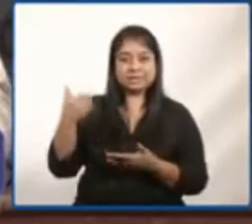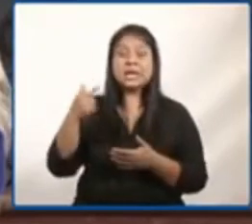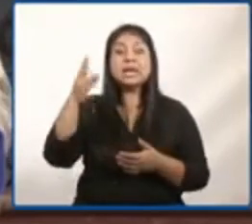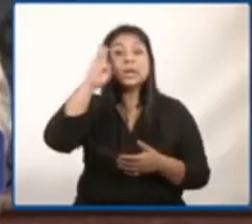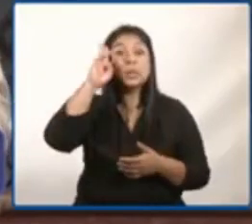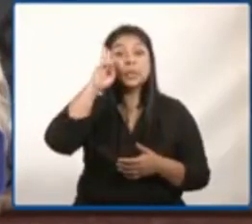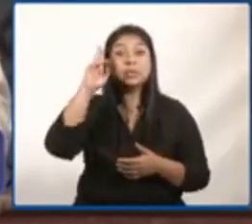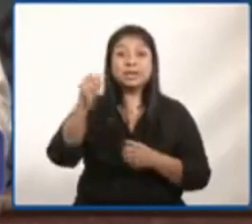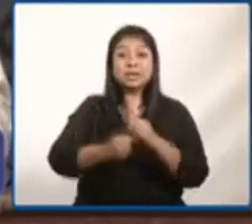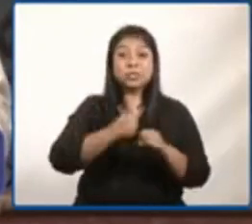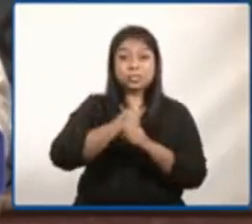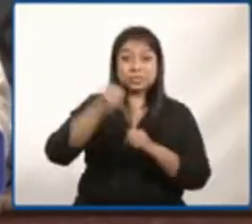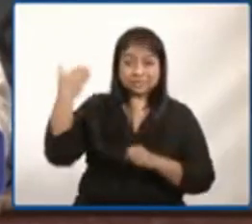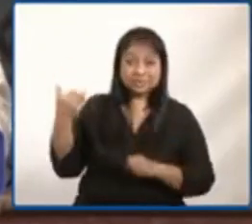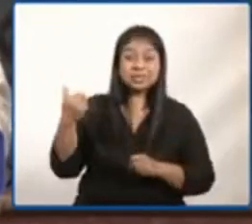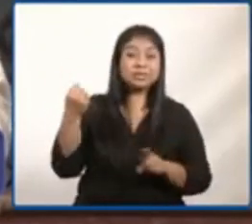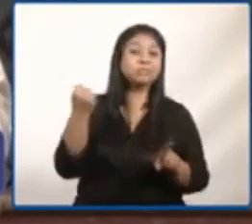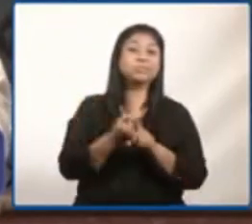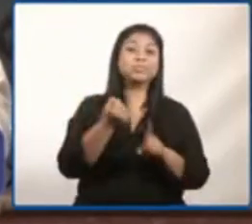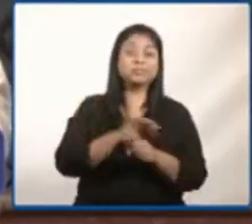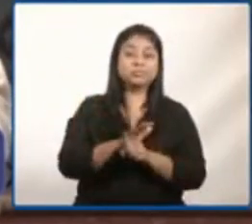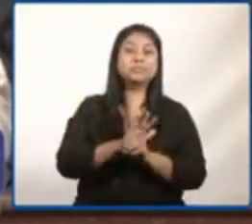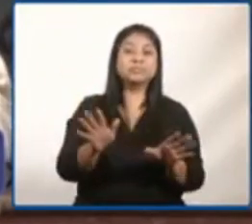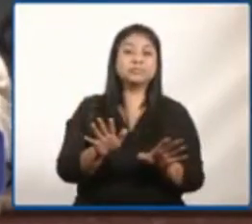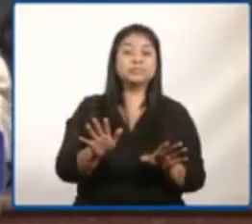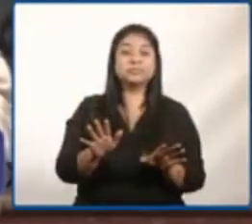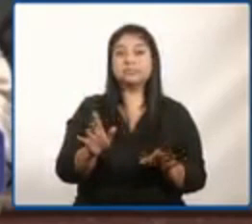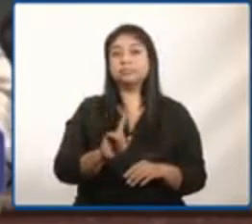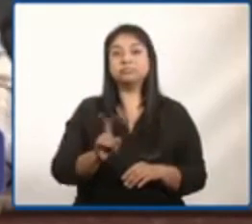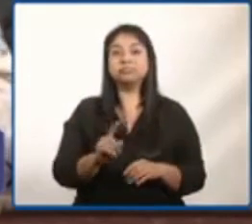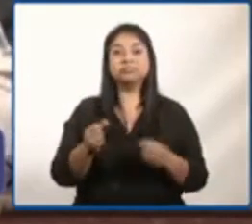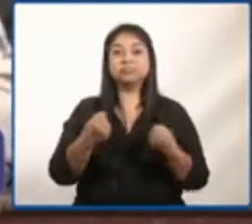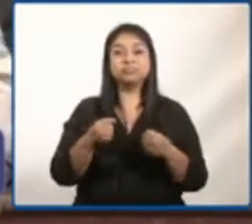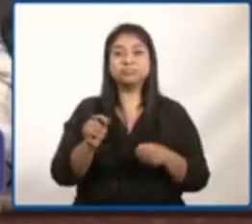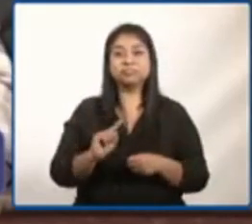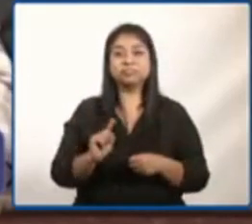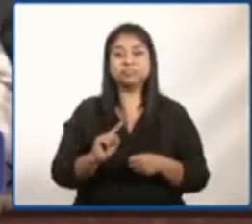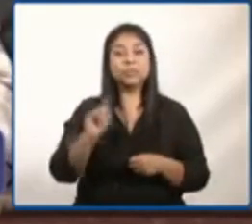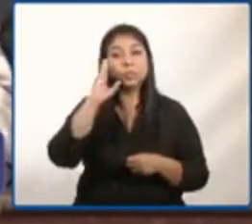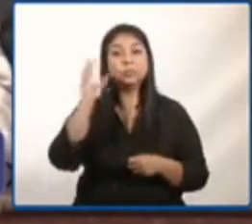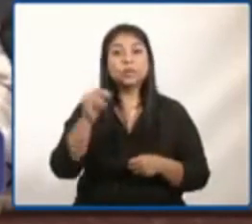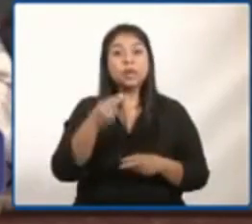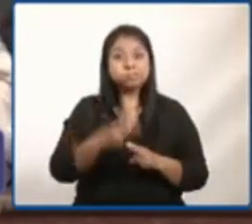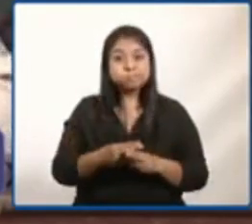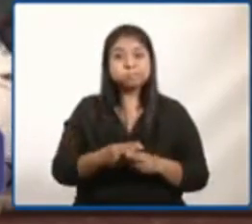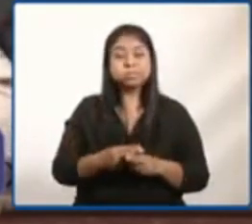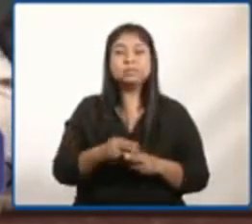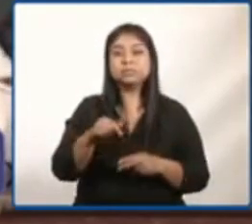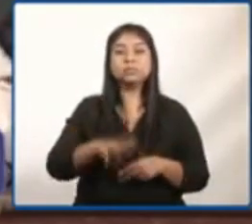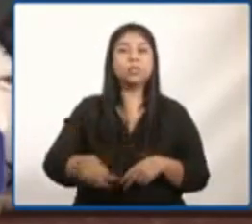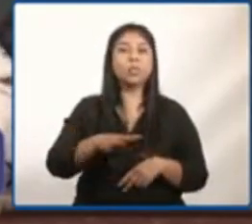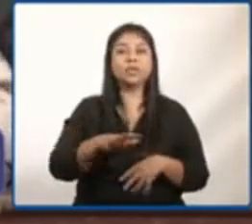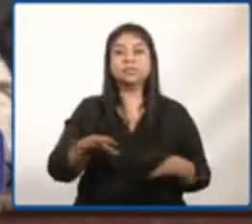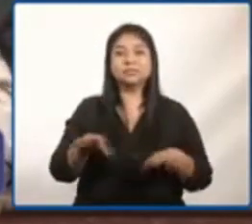condiciones de la pandemia del COVID-19, no se activó esto, ya que se suspendieron todas las